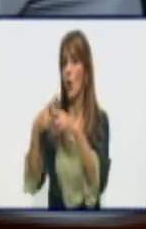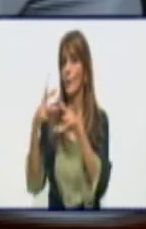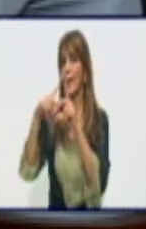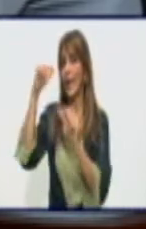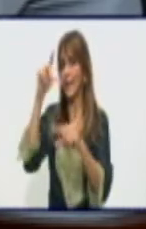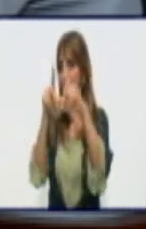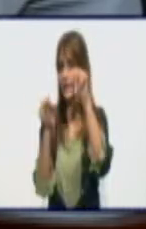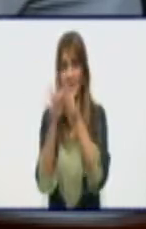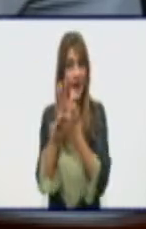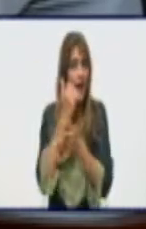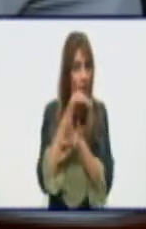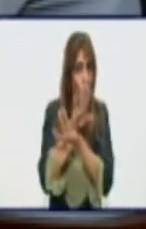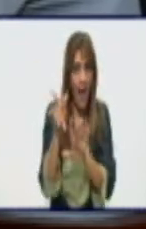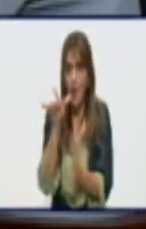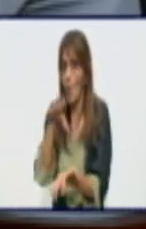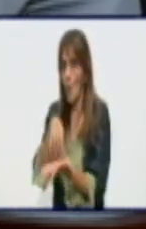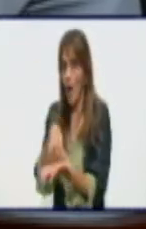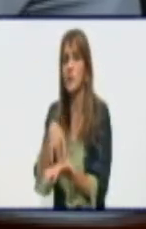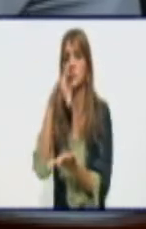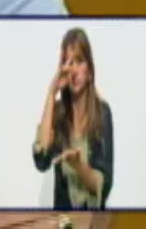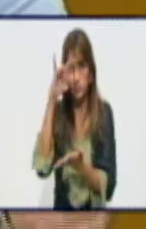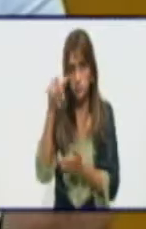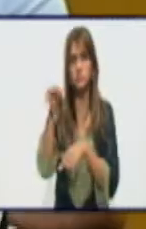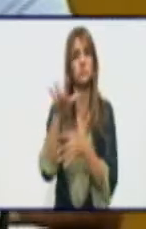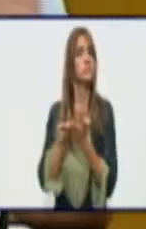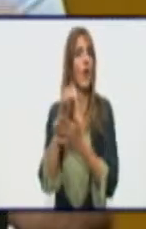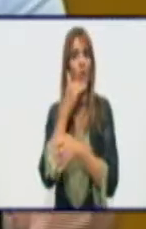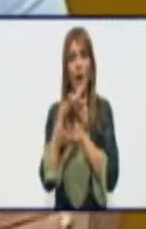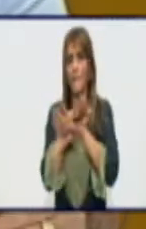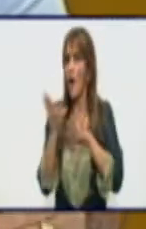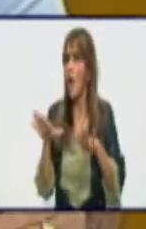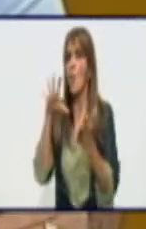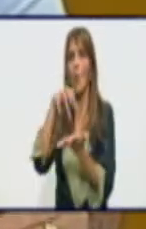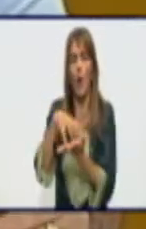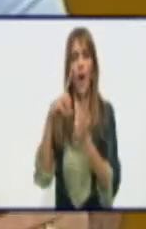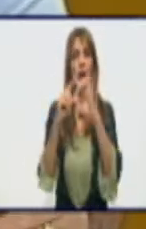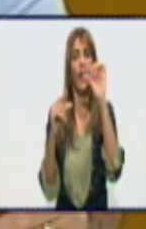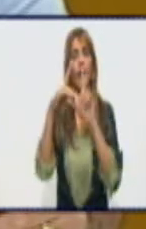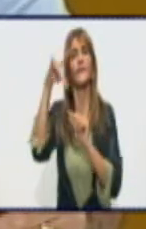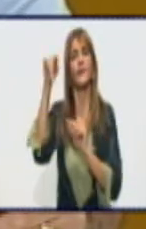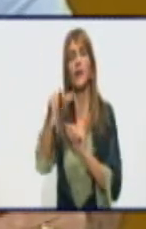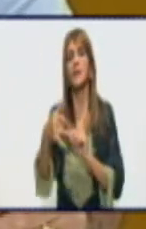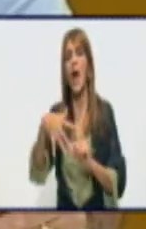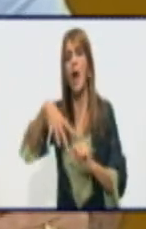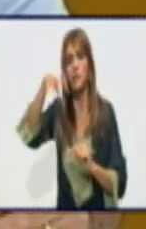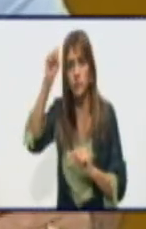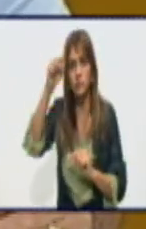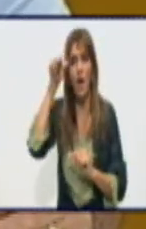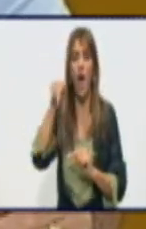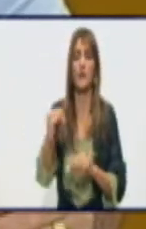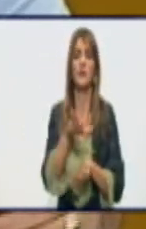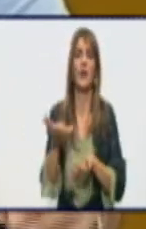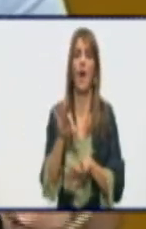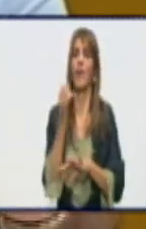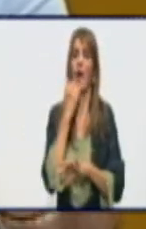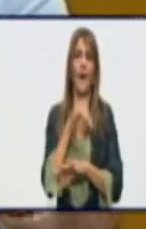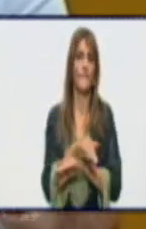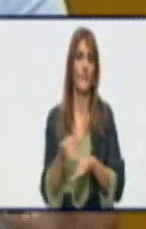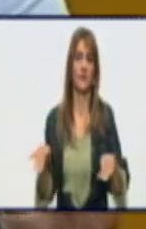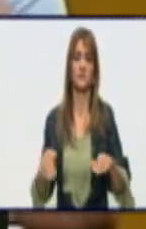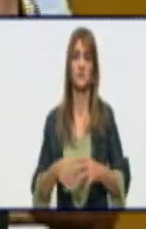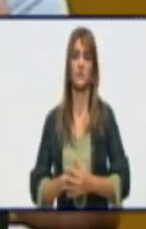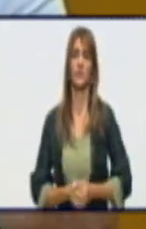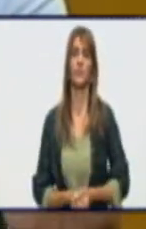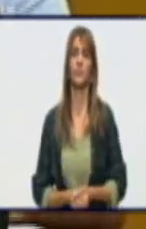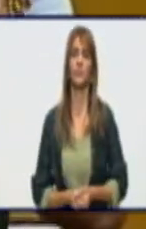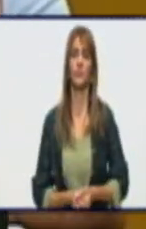Eso es se abren cuchillas que seccionalizan la línea y solo se le afecta ese. O sea, el interruptor de realidad, en